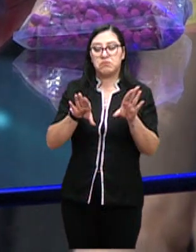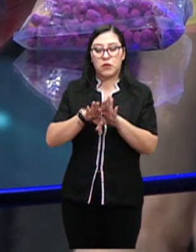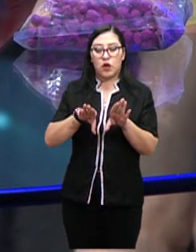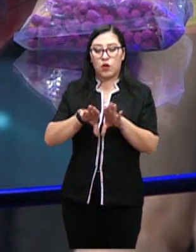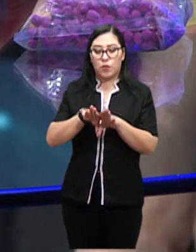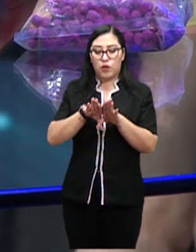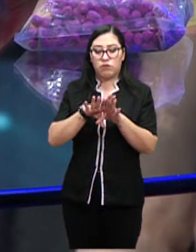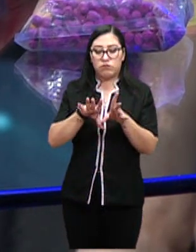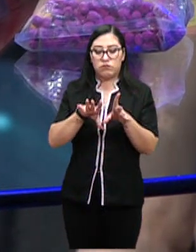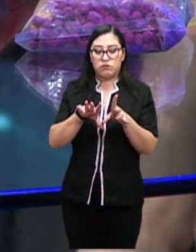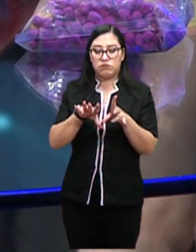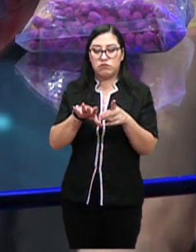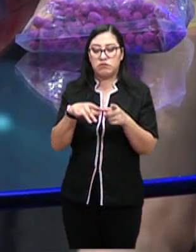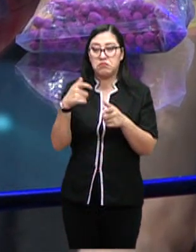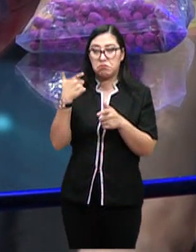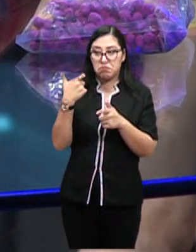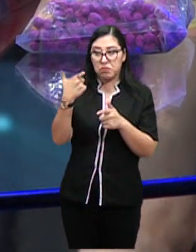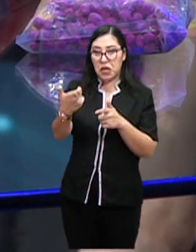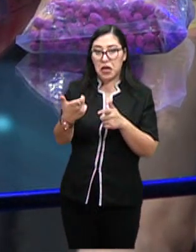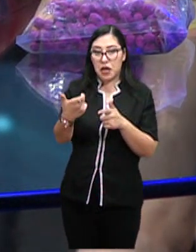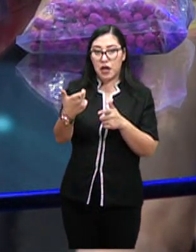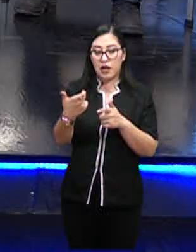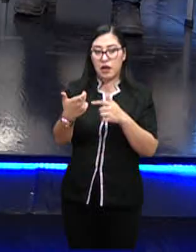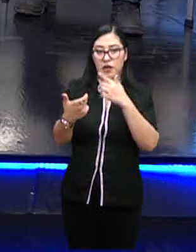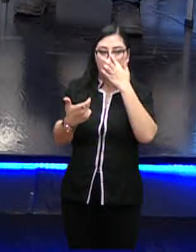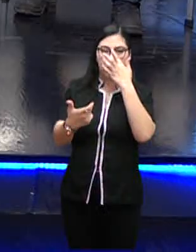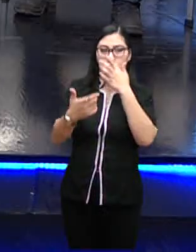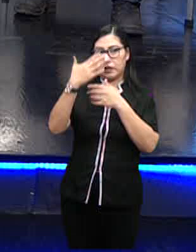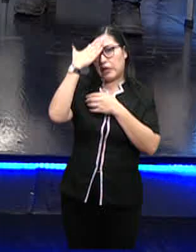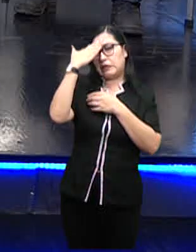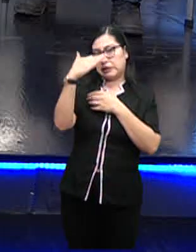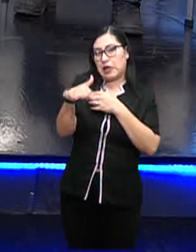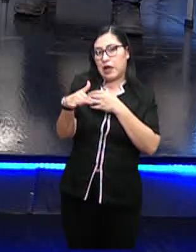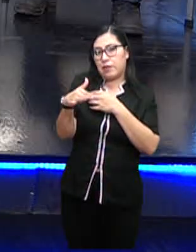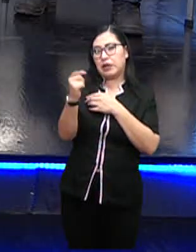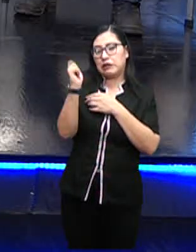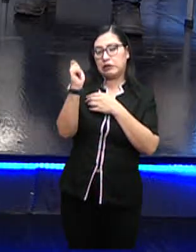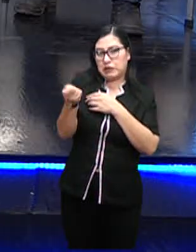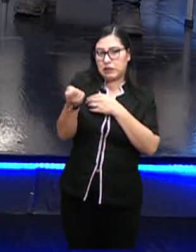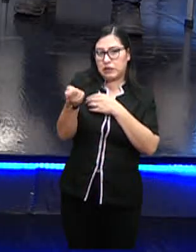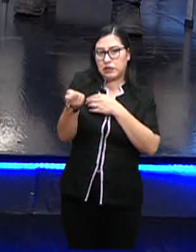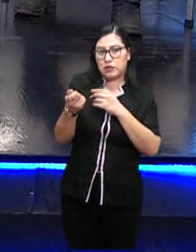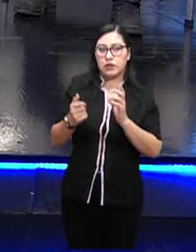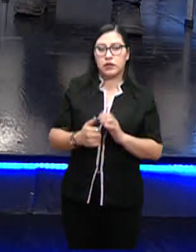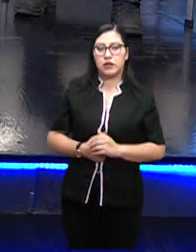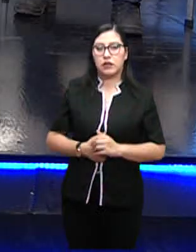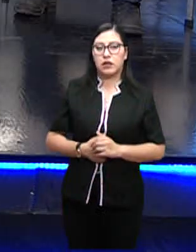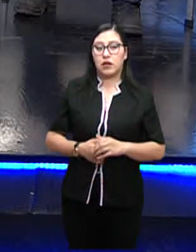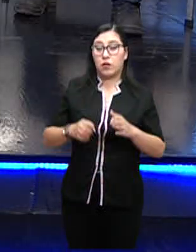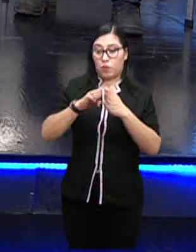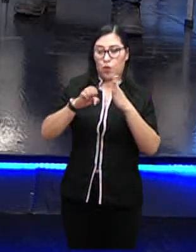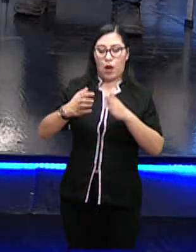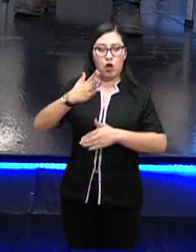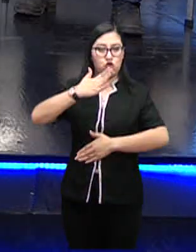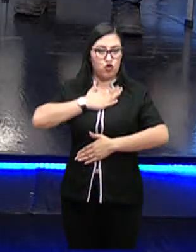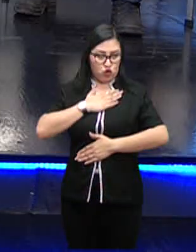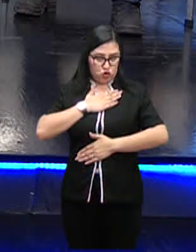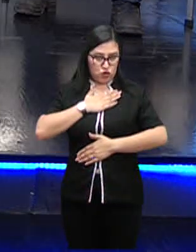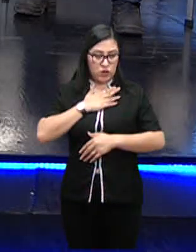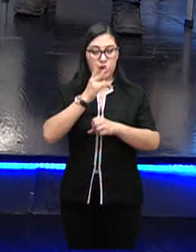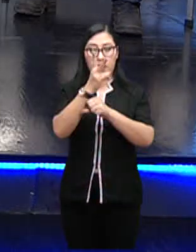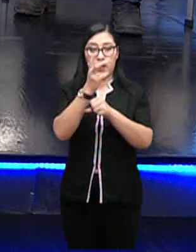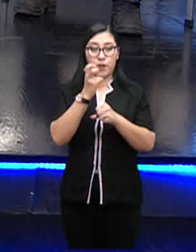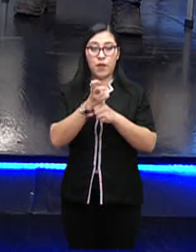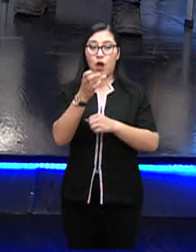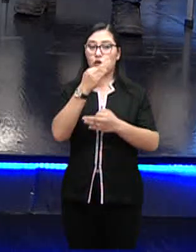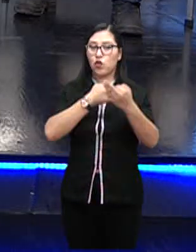de económico y sabe lo que vale una pieza de estas. Nosotros hemos exhortado a todos